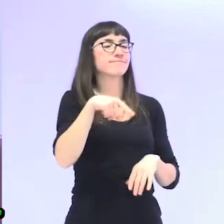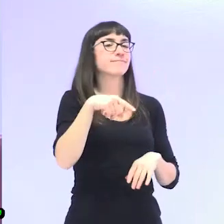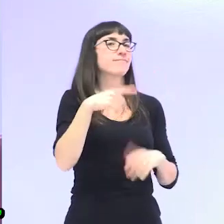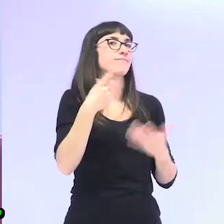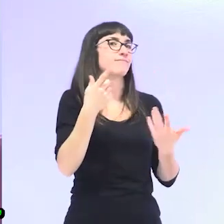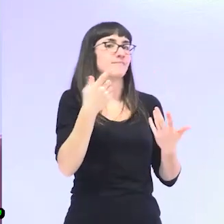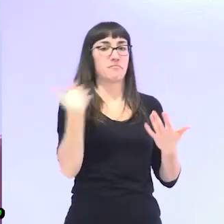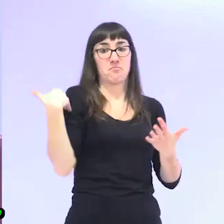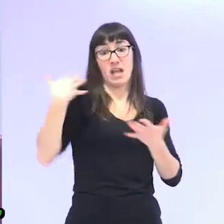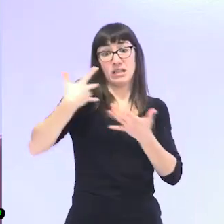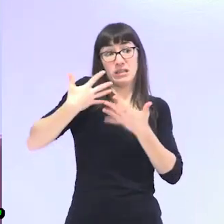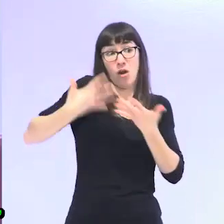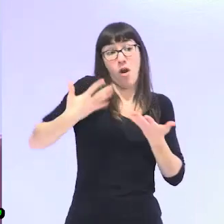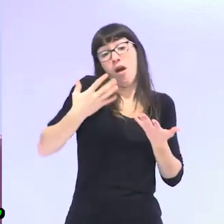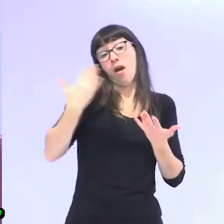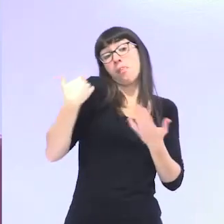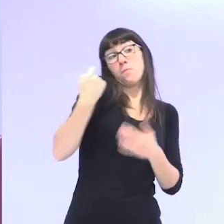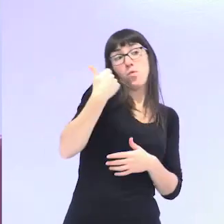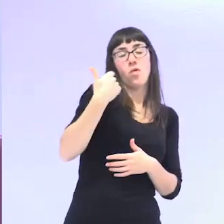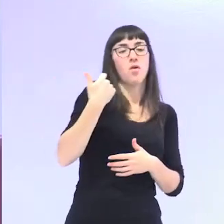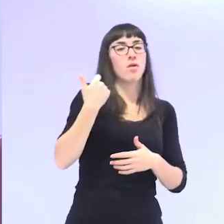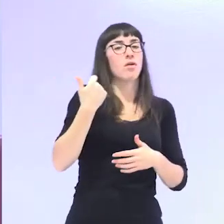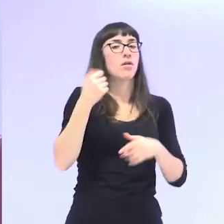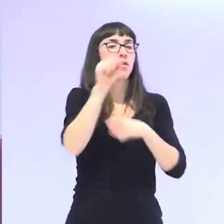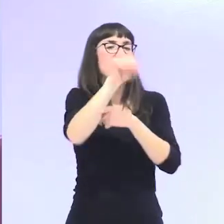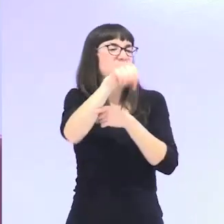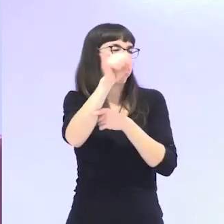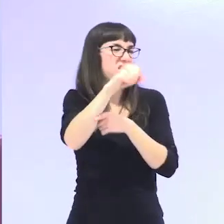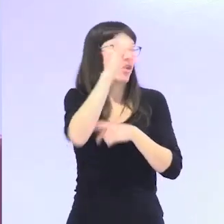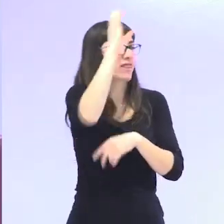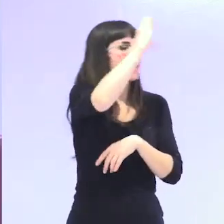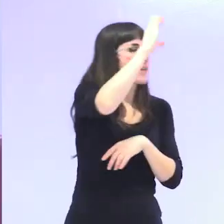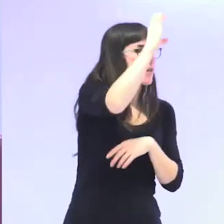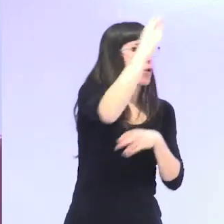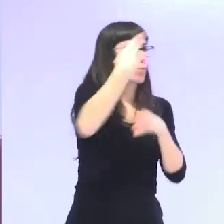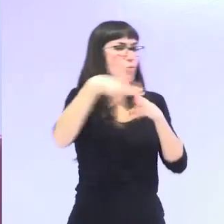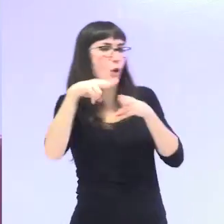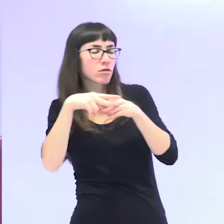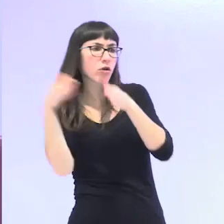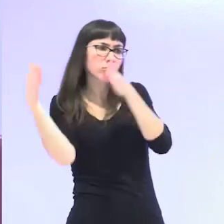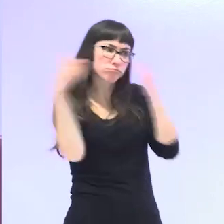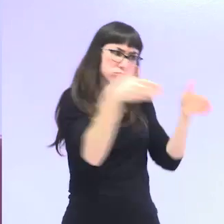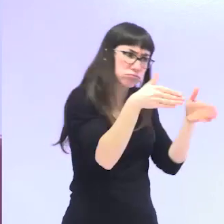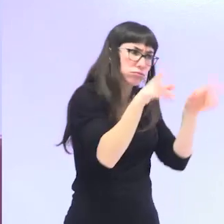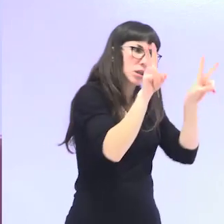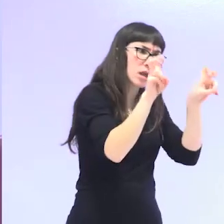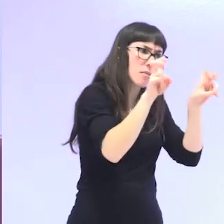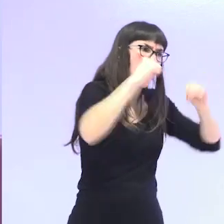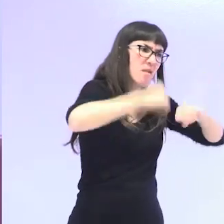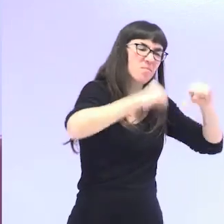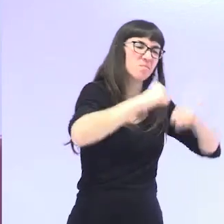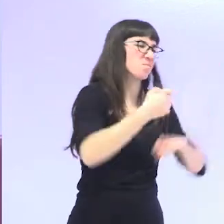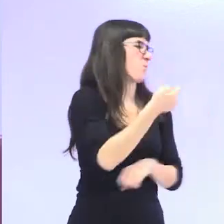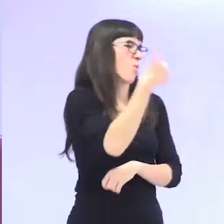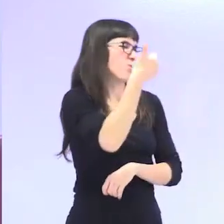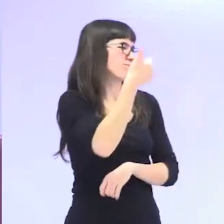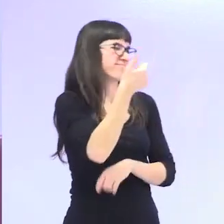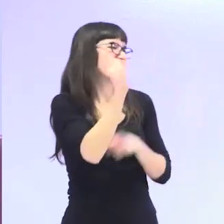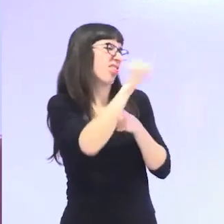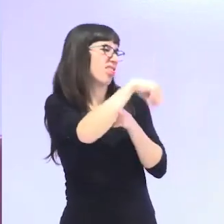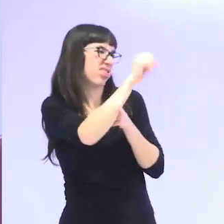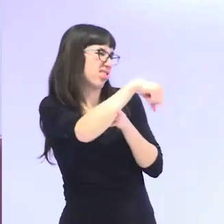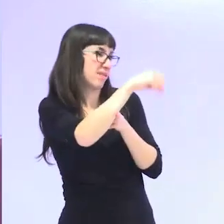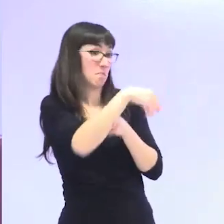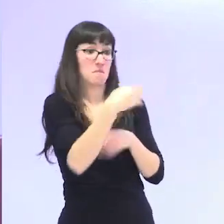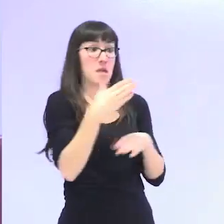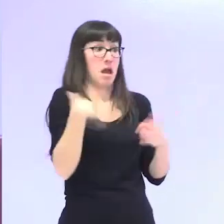sobre todo hasta hace muy poco tiempo, científico y político por el envejecimiento. Hasta fechas muy